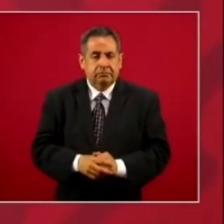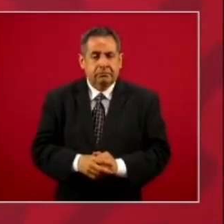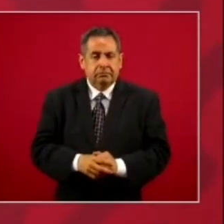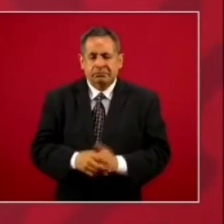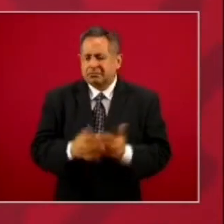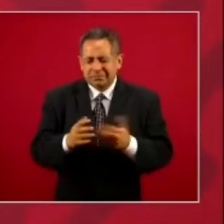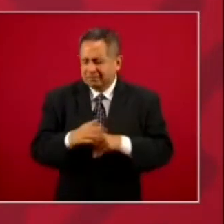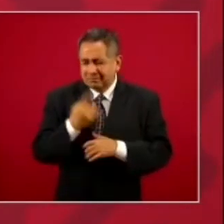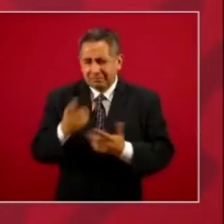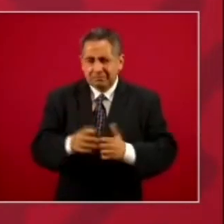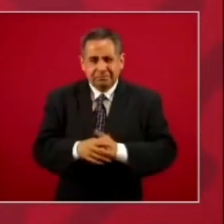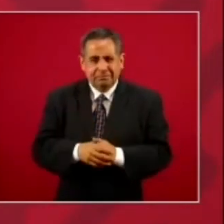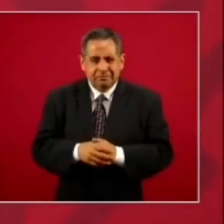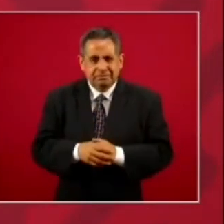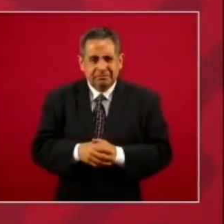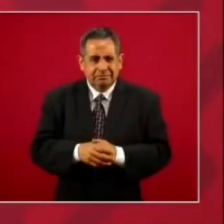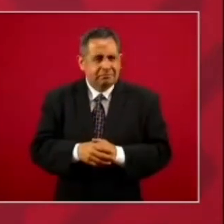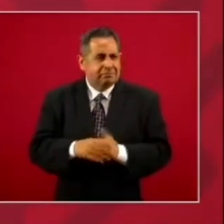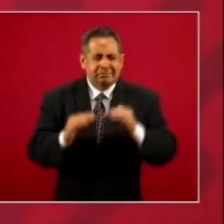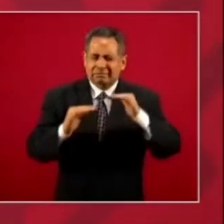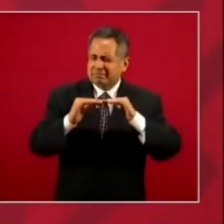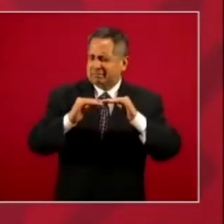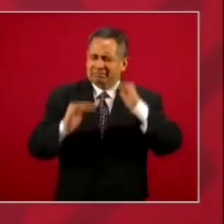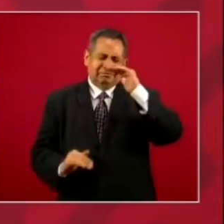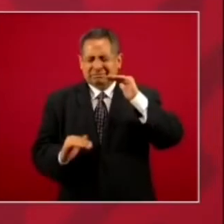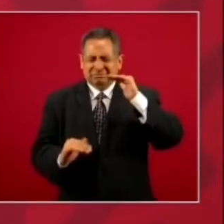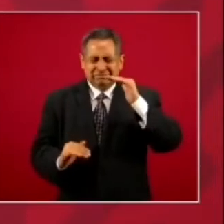O sea, ¿por qué toda esa desigualdad?